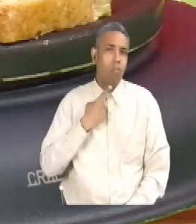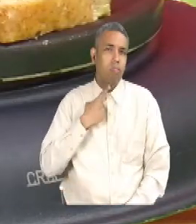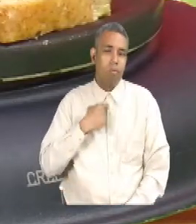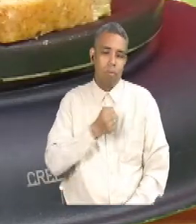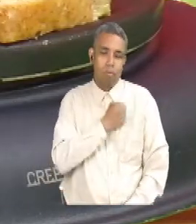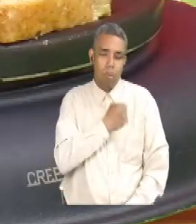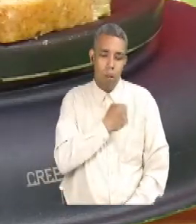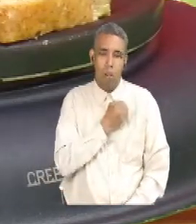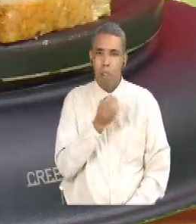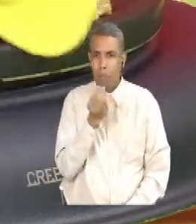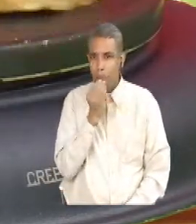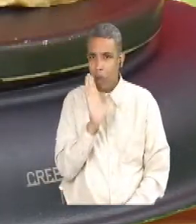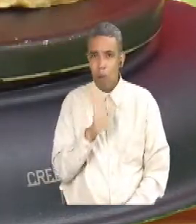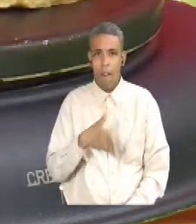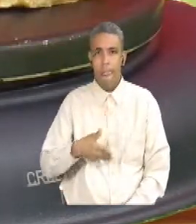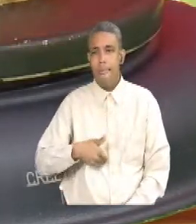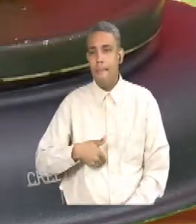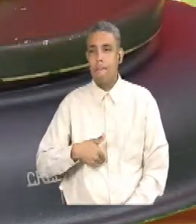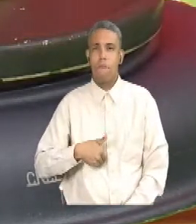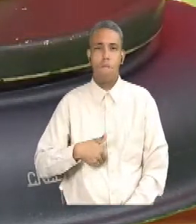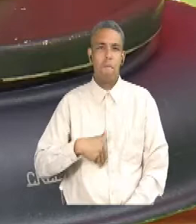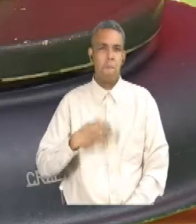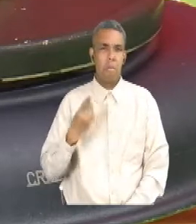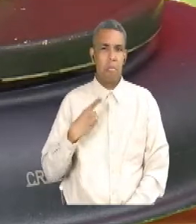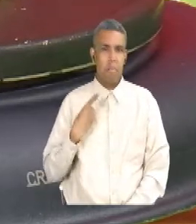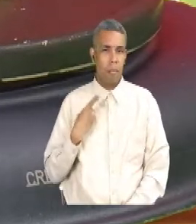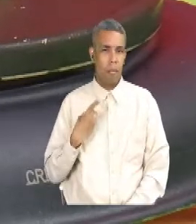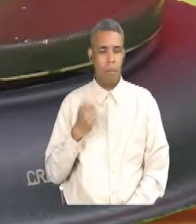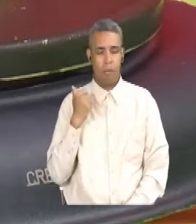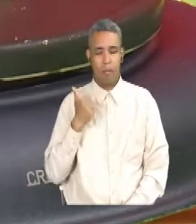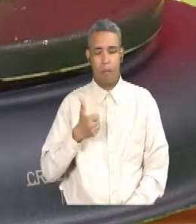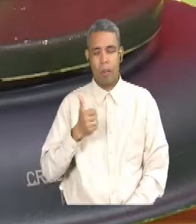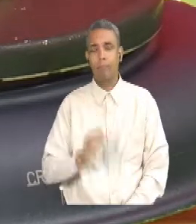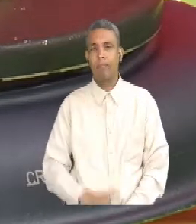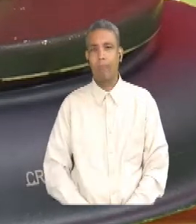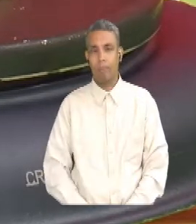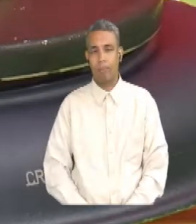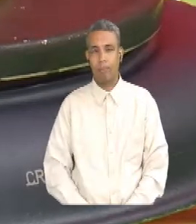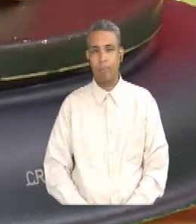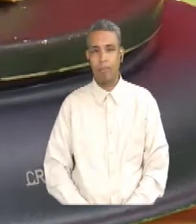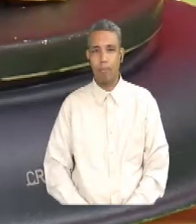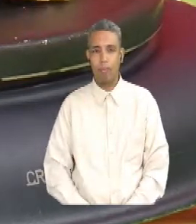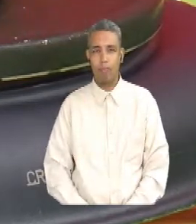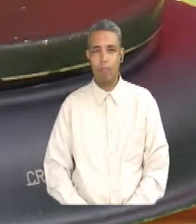Cuando tenemos hambrecita, para el desayuno, perfecto.